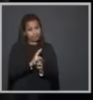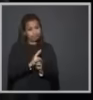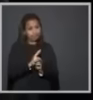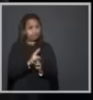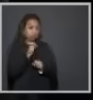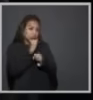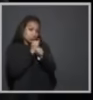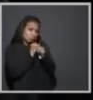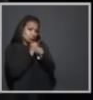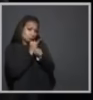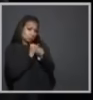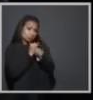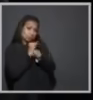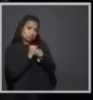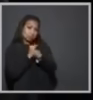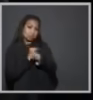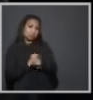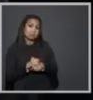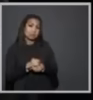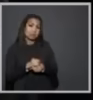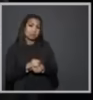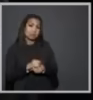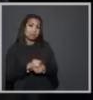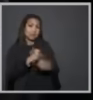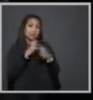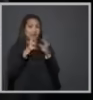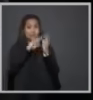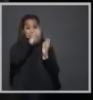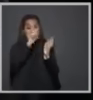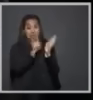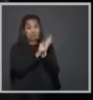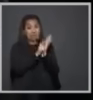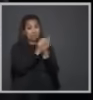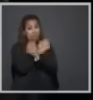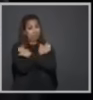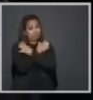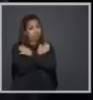Análisis. Reforma educativa.